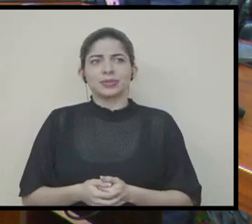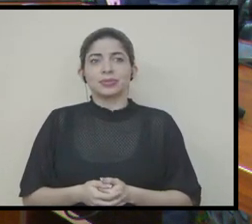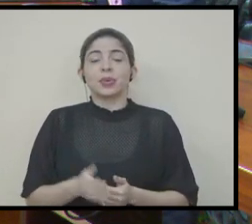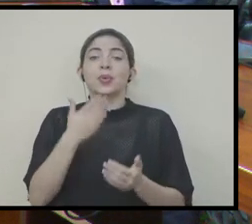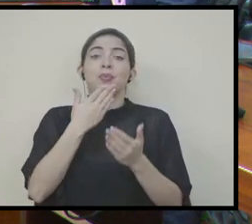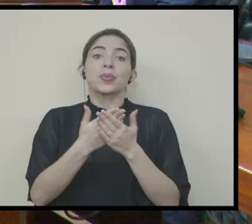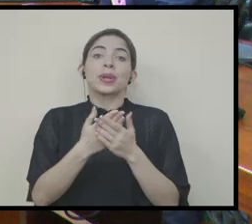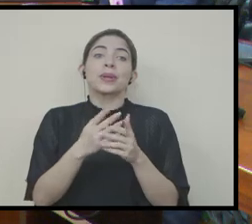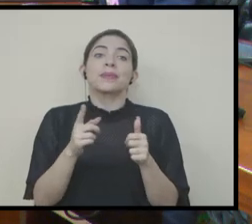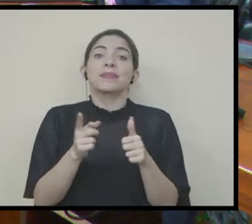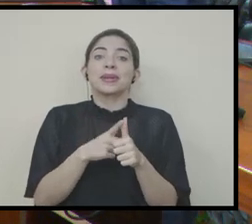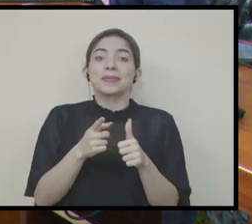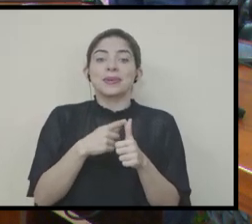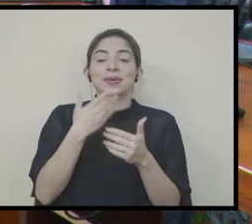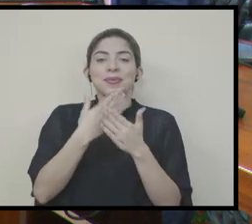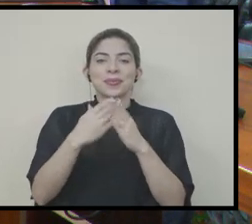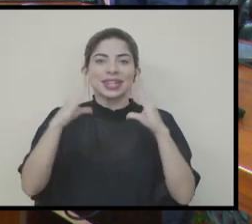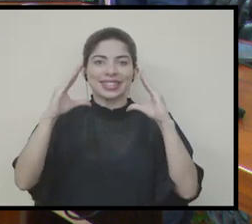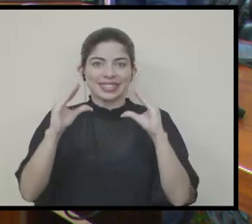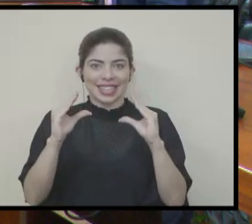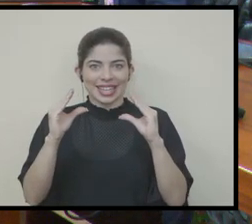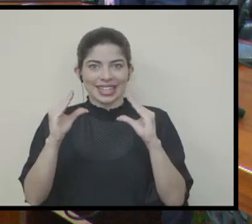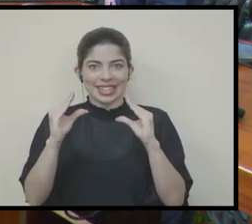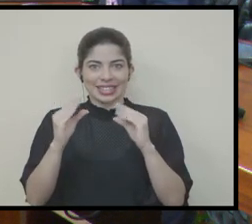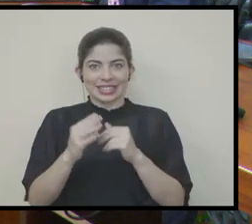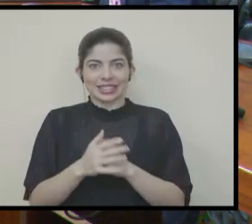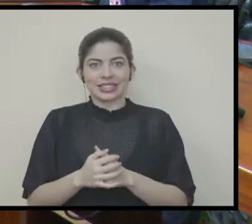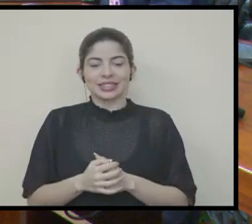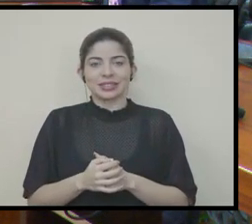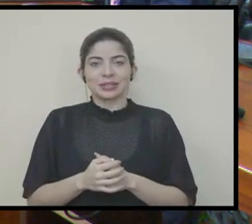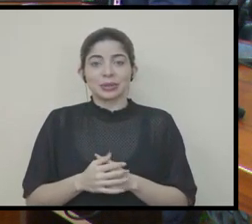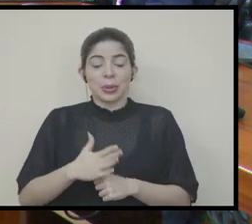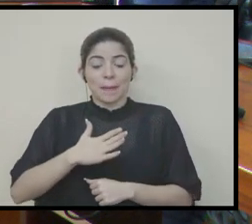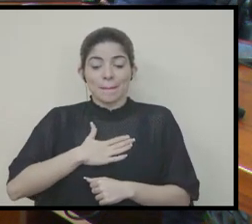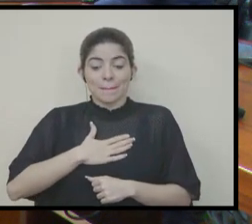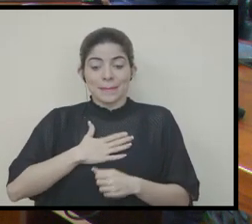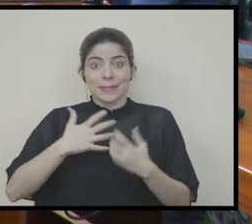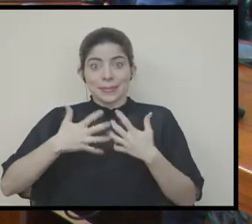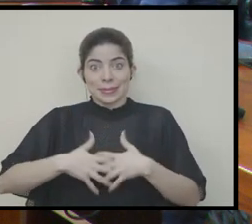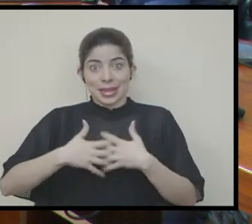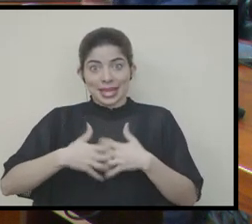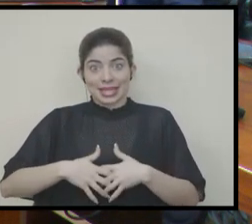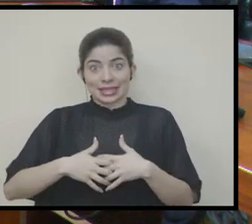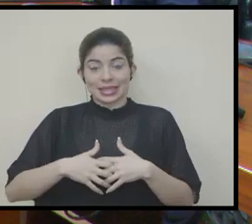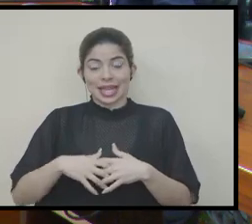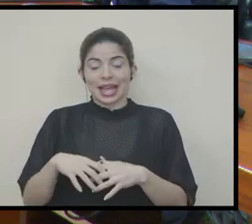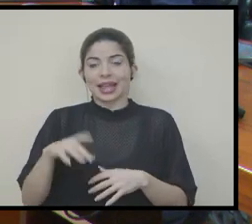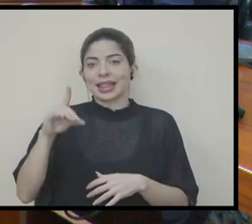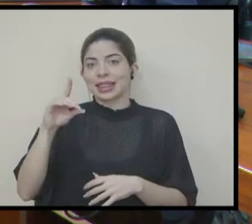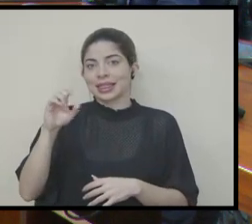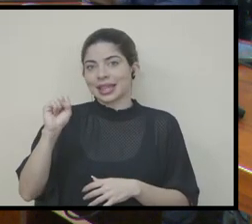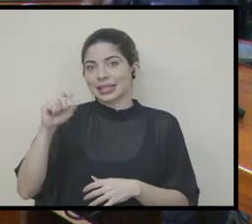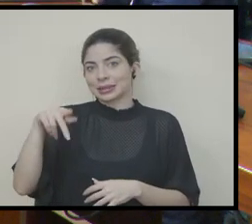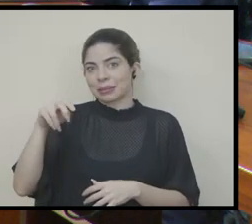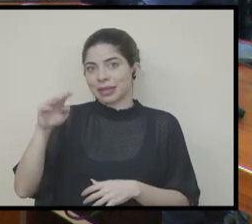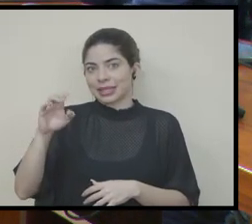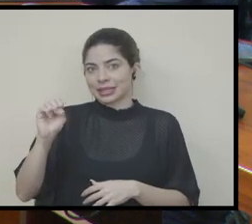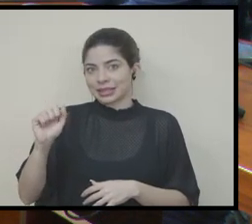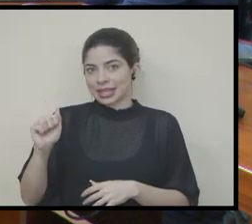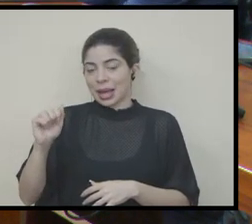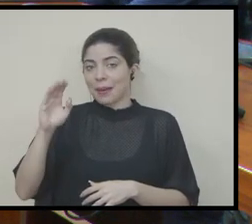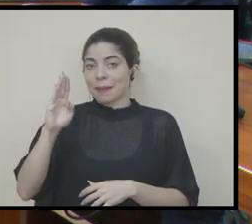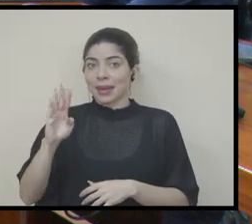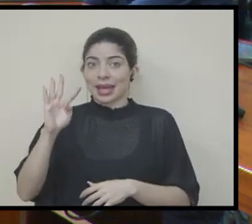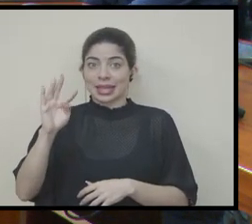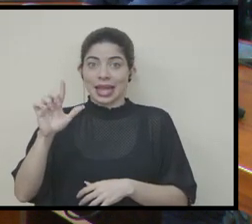Bueno, primero que todo, buenas tardes. Mi empresa, la despensa BTL, lo que se dedicaba en